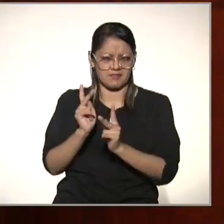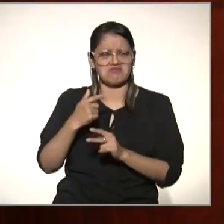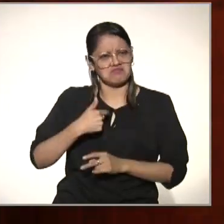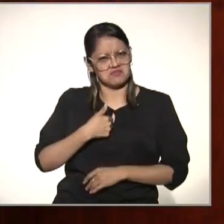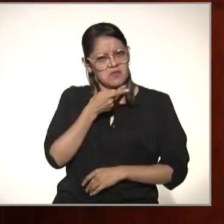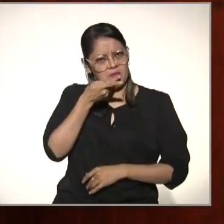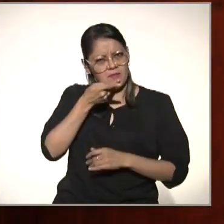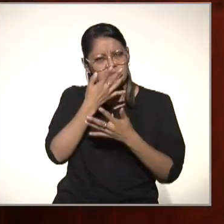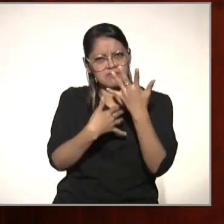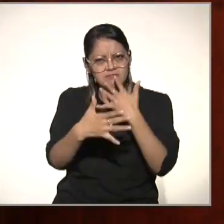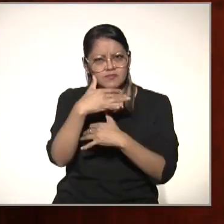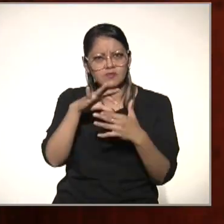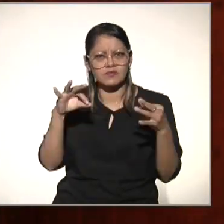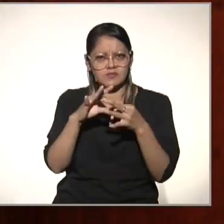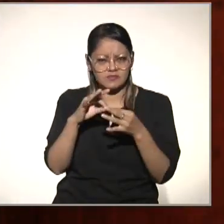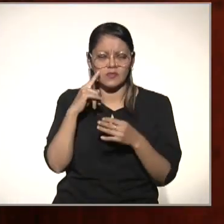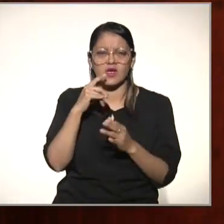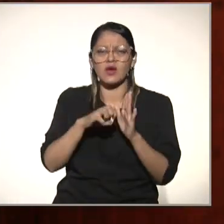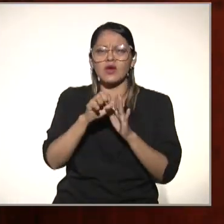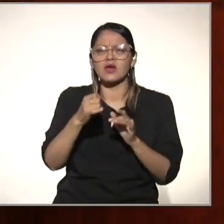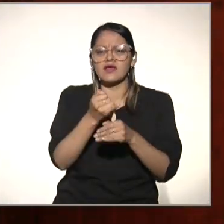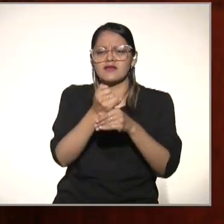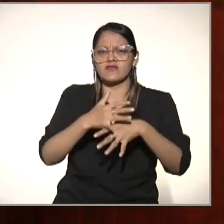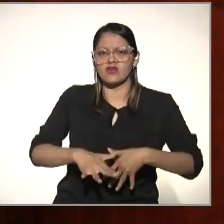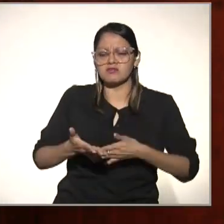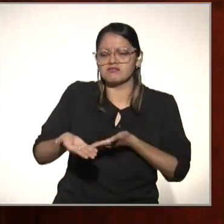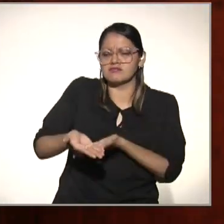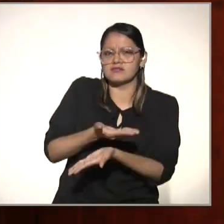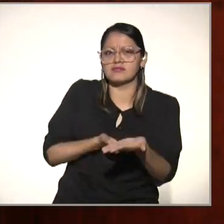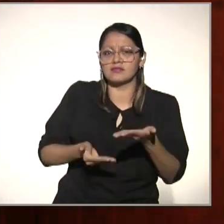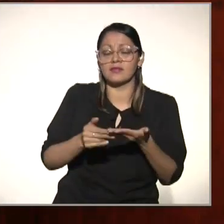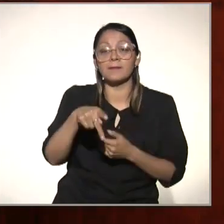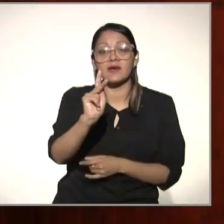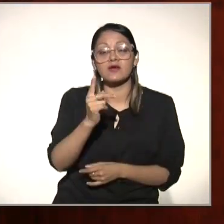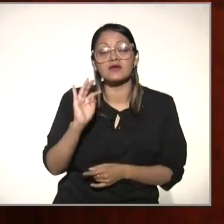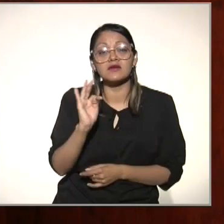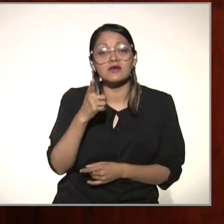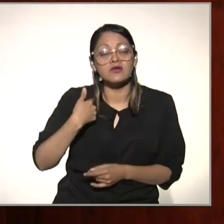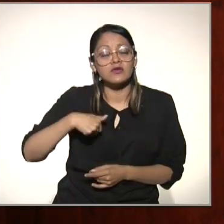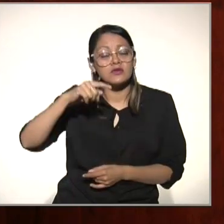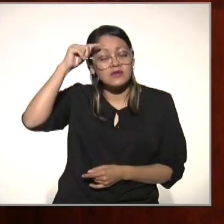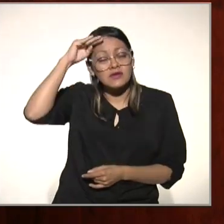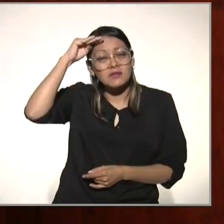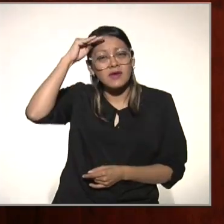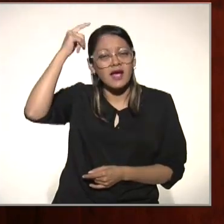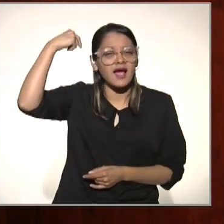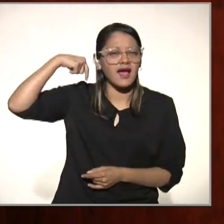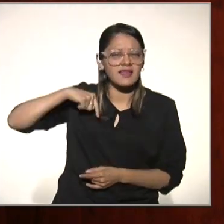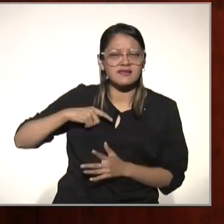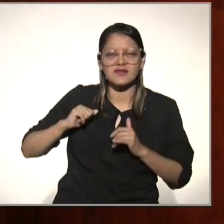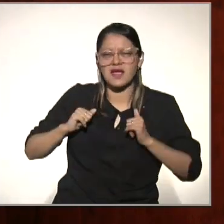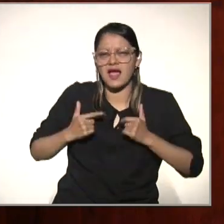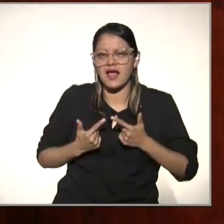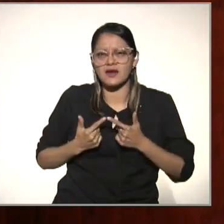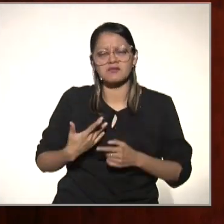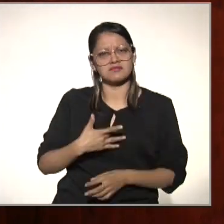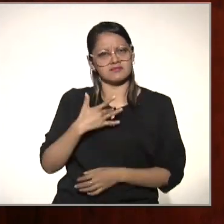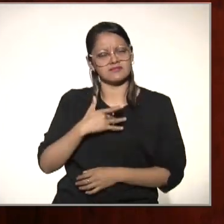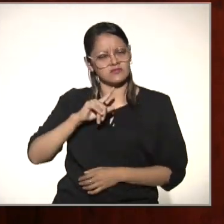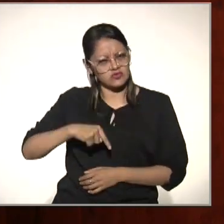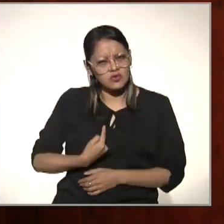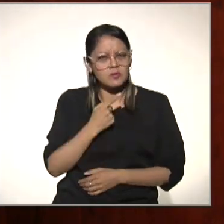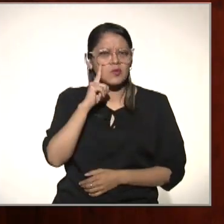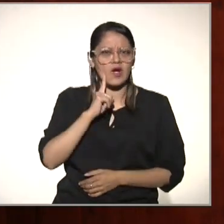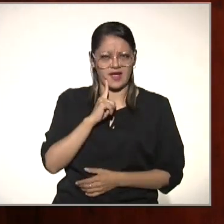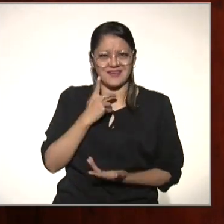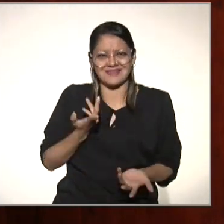siendo, no sé, transmisores de información sin asumir que hay algo que nos atraviesa. Y a mí me atraviesa mi ser mujer. Por